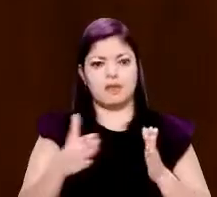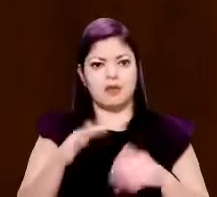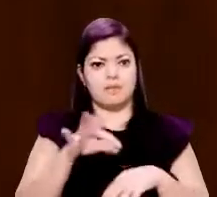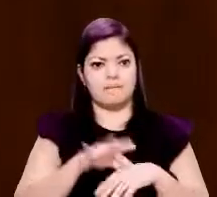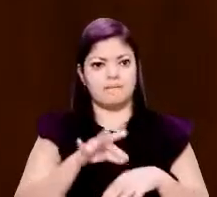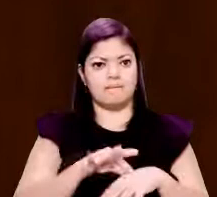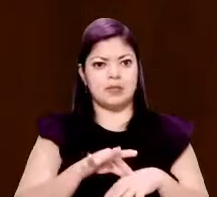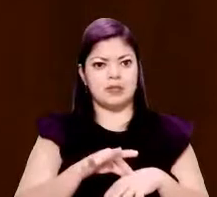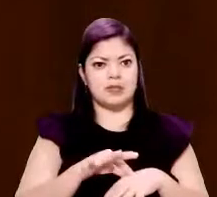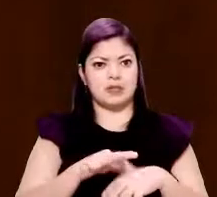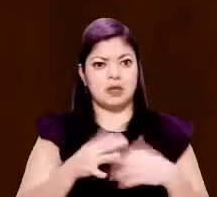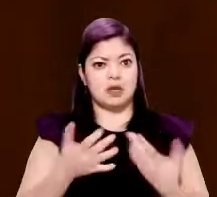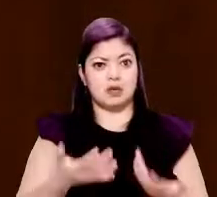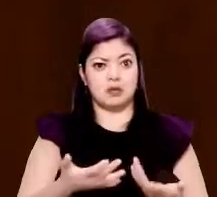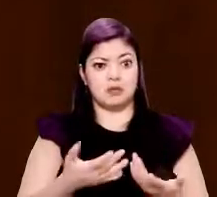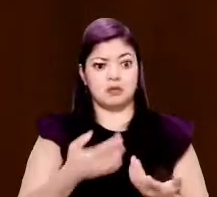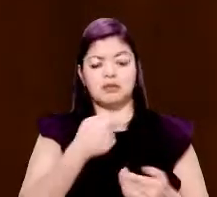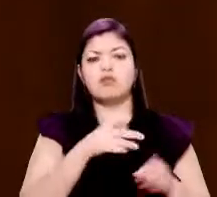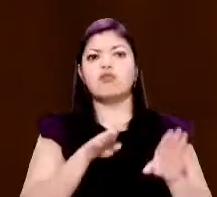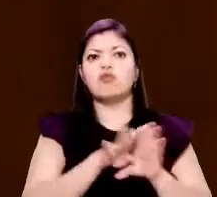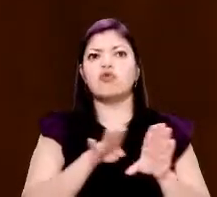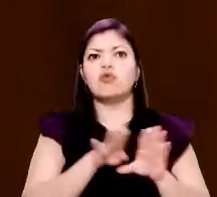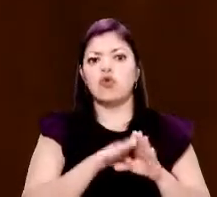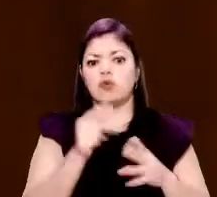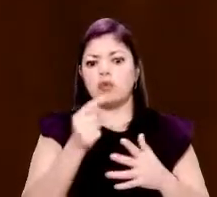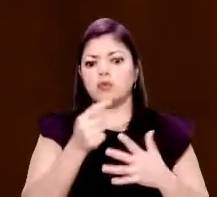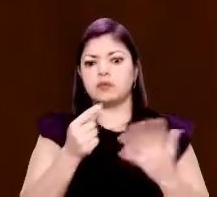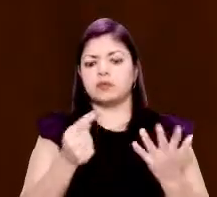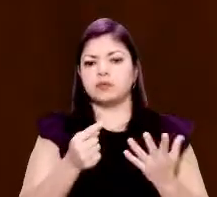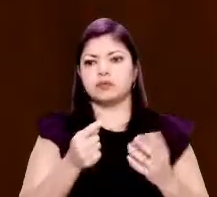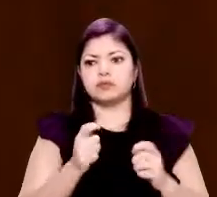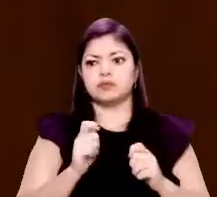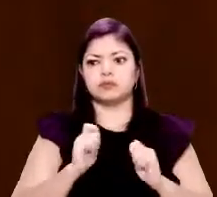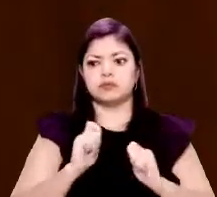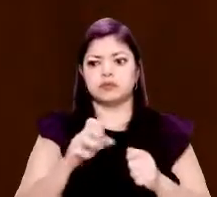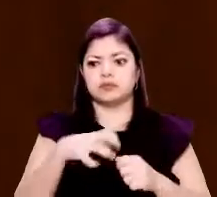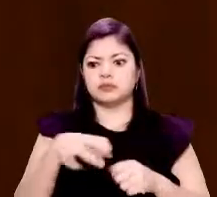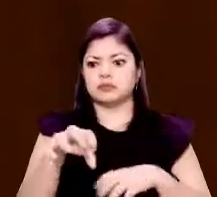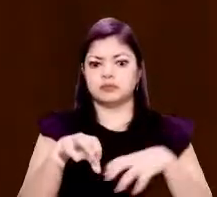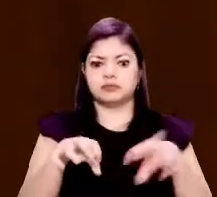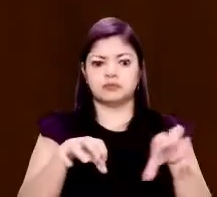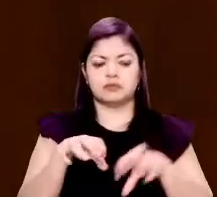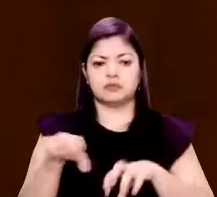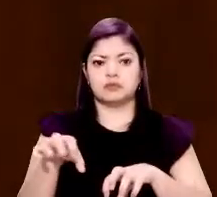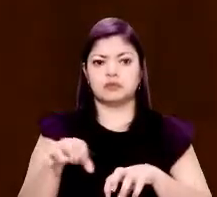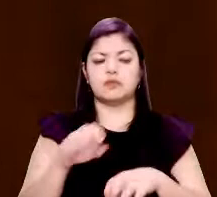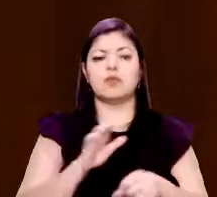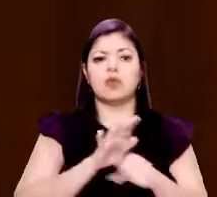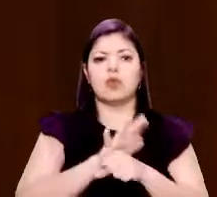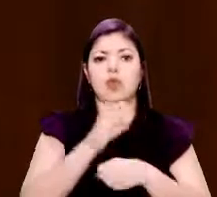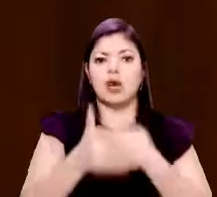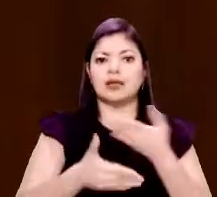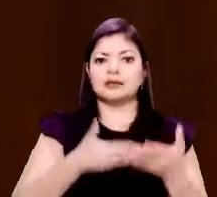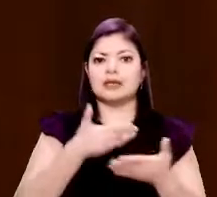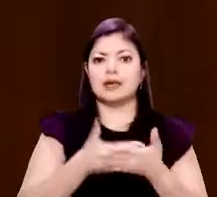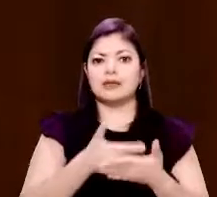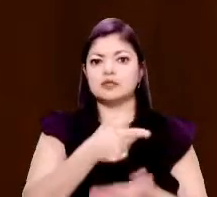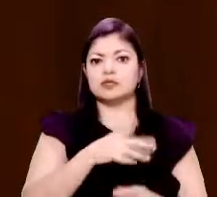base en qué criterios se asignan y qué servicios se